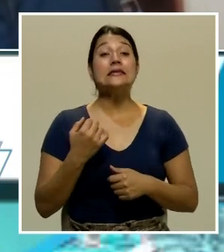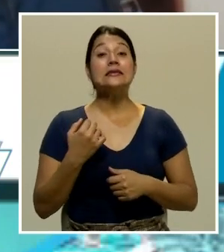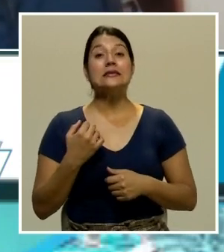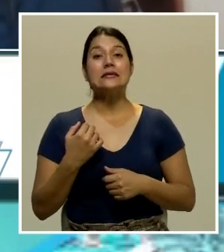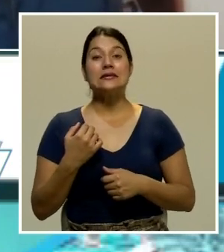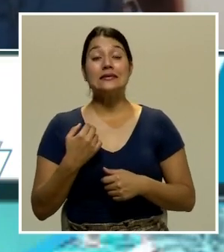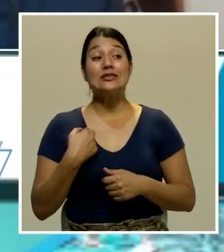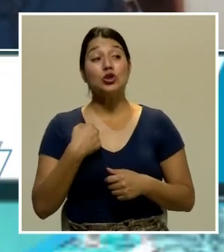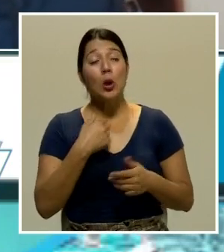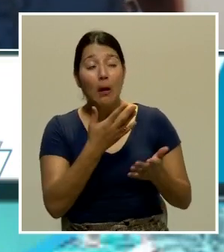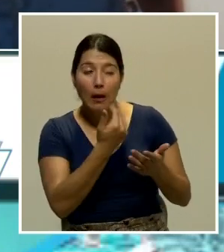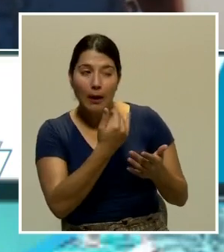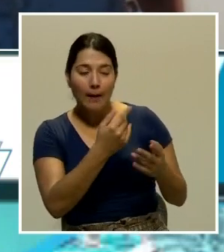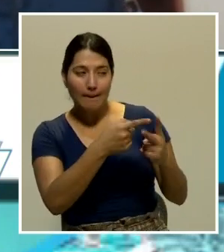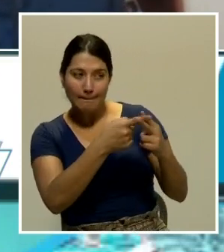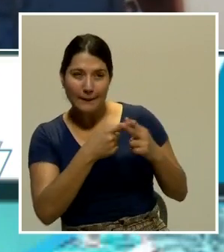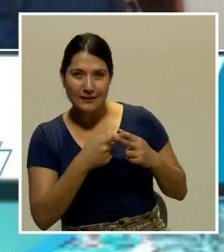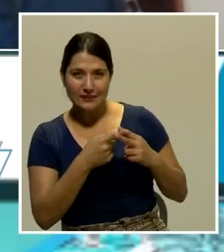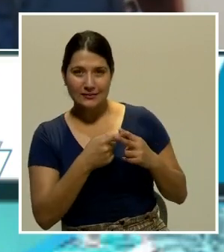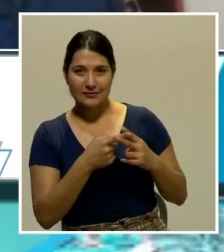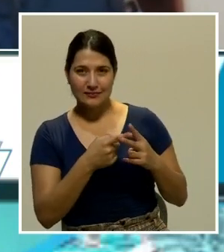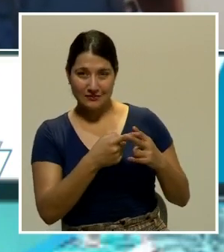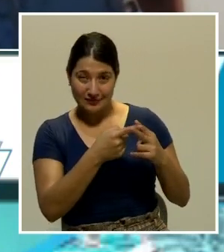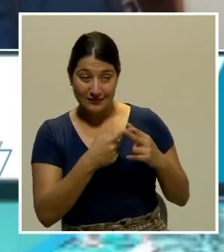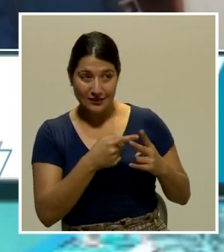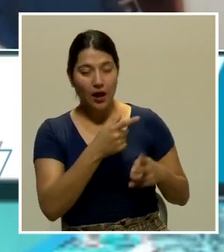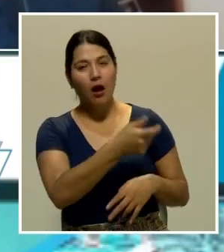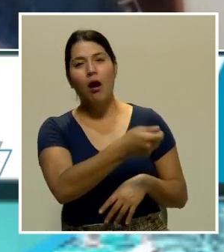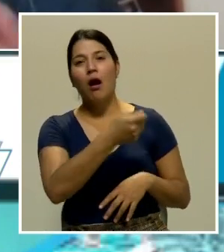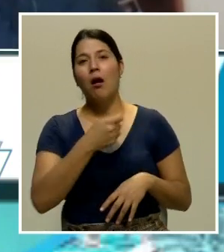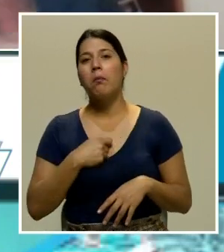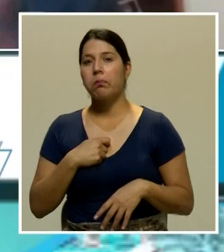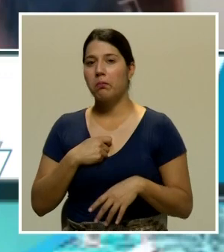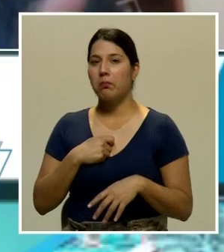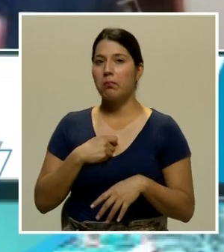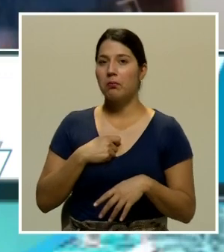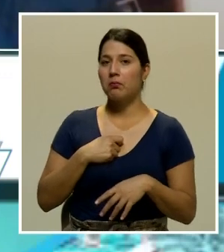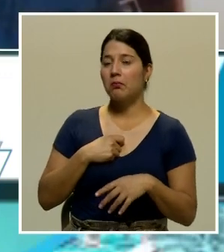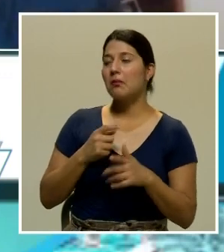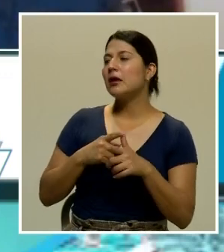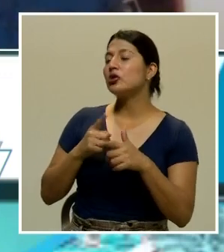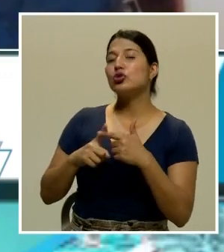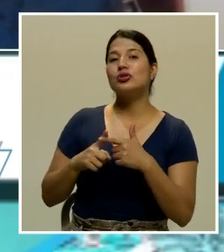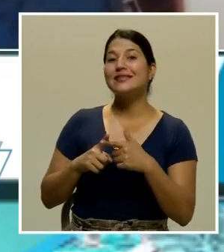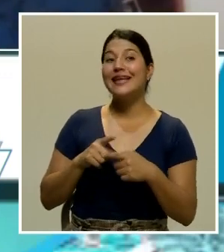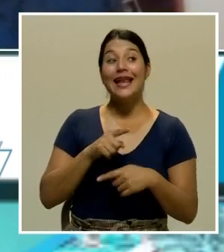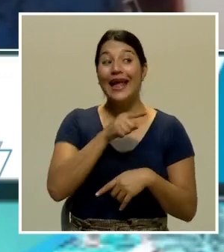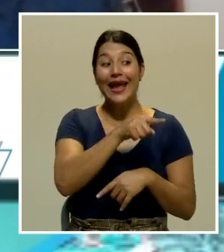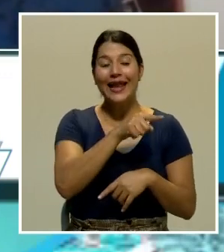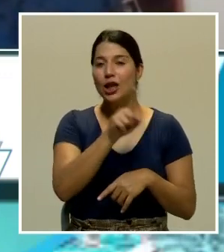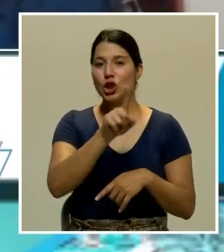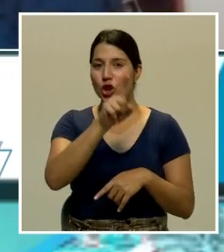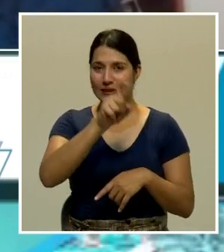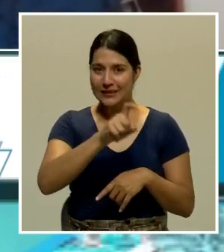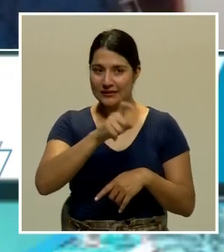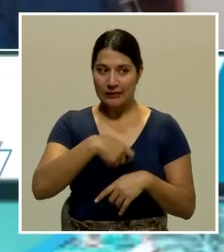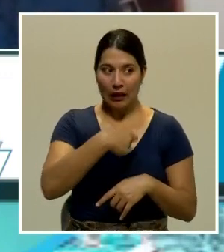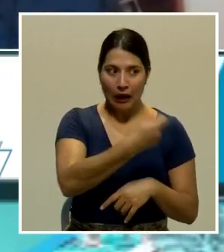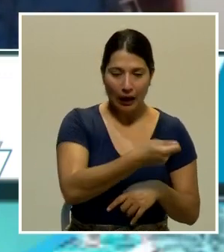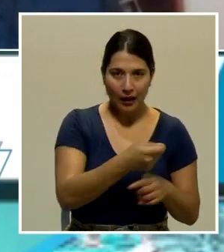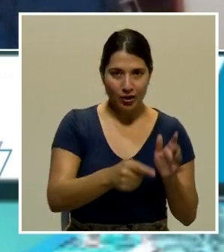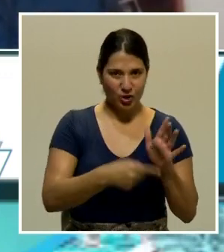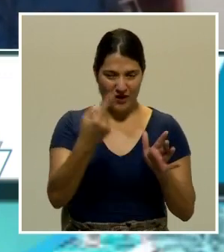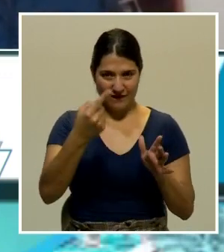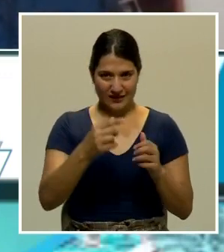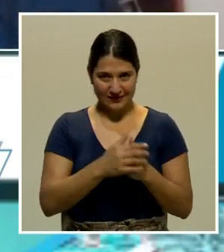necesariamente necesita los 1,000 colones de vuelta. Puede ser que lo que ocupe es que le sigamos pagando intereses. Eso ocurre mucho con los inversionistas